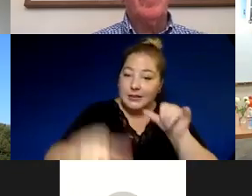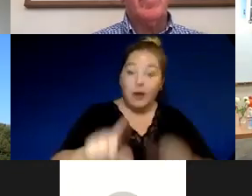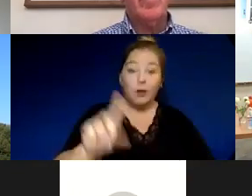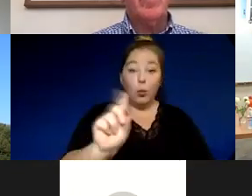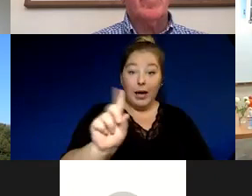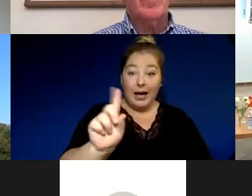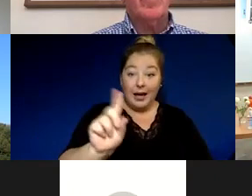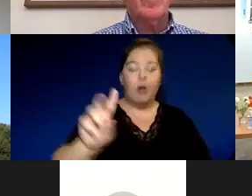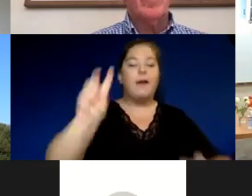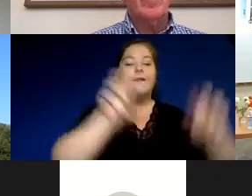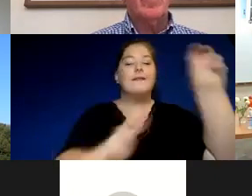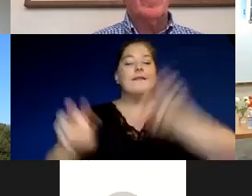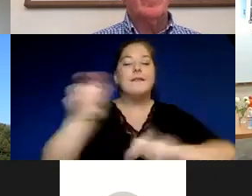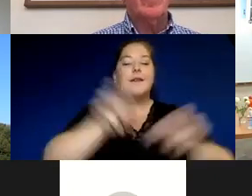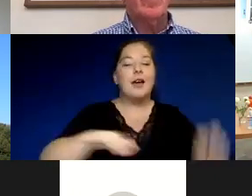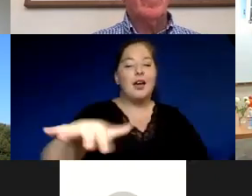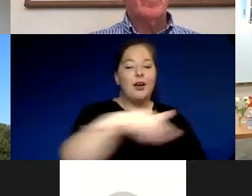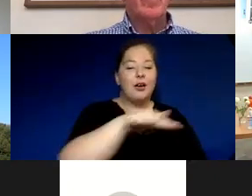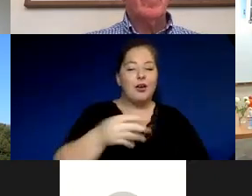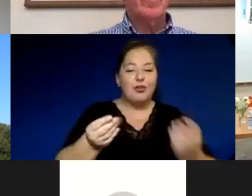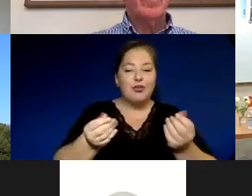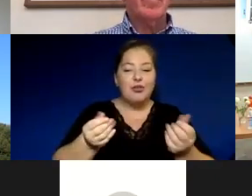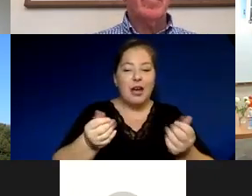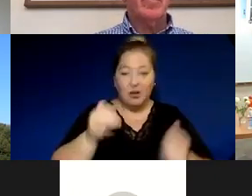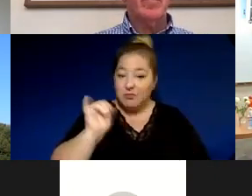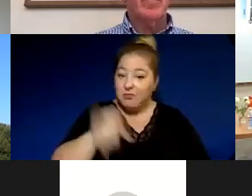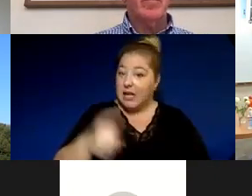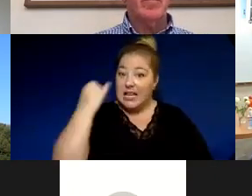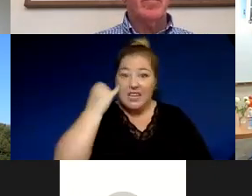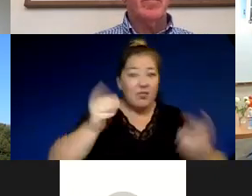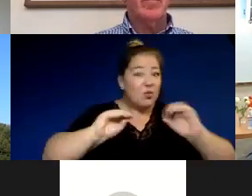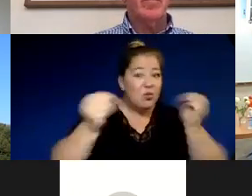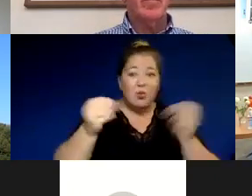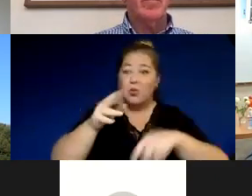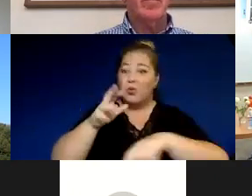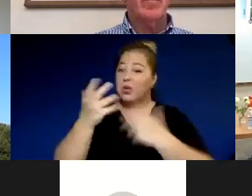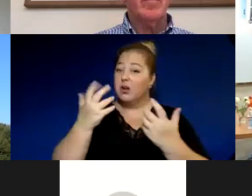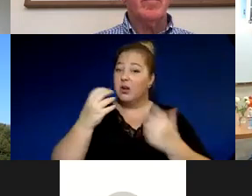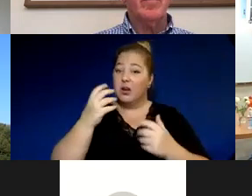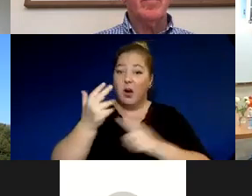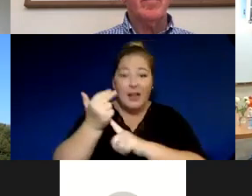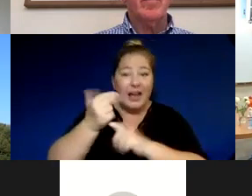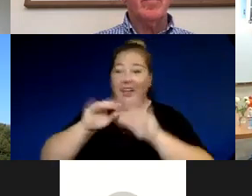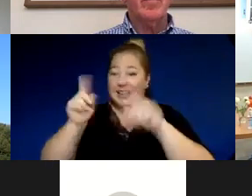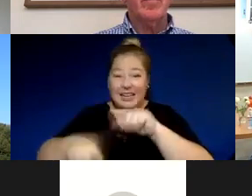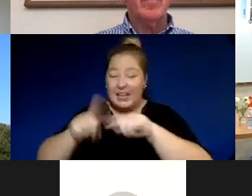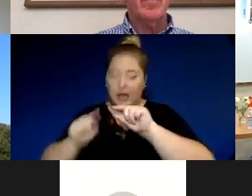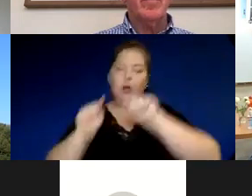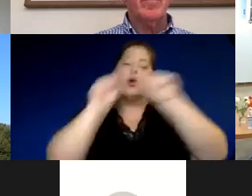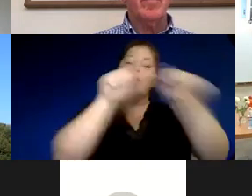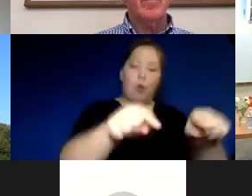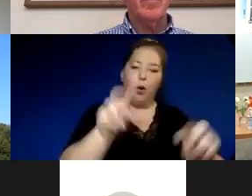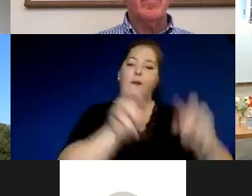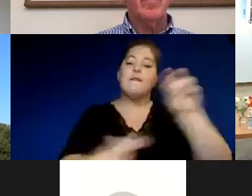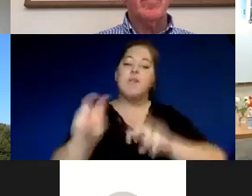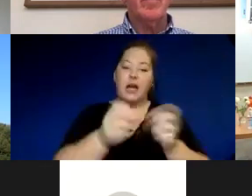ferial. Pueden recibir ayuda allí, otros recursos, familias con quien se pueden quedar. Vamos a